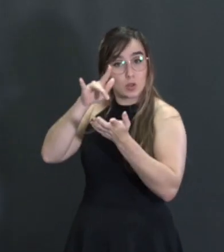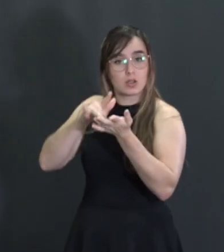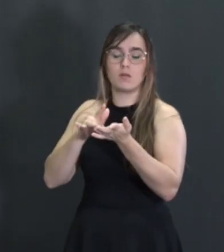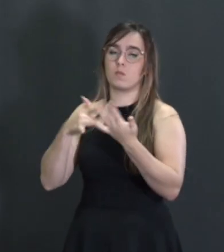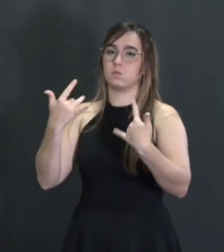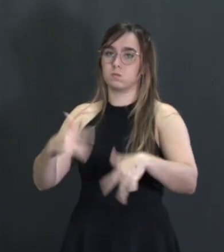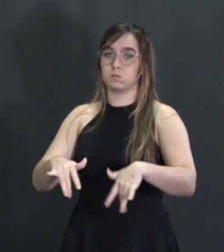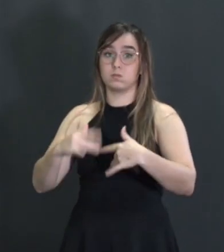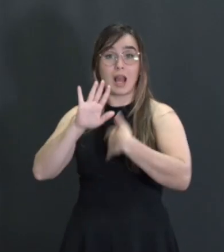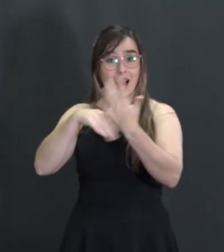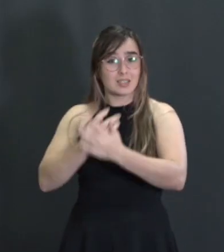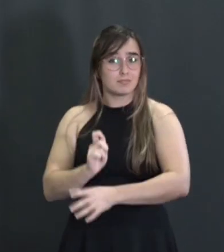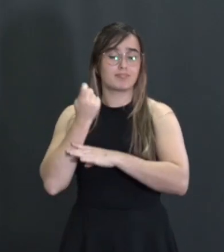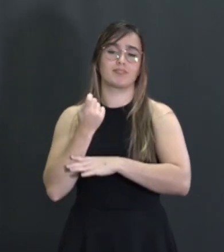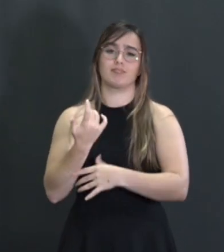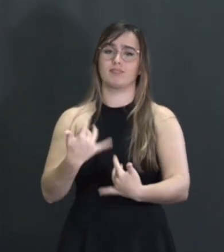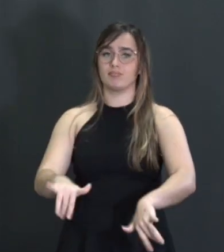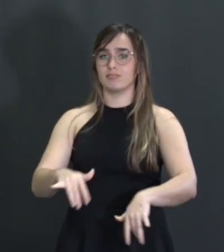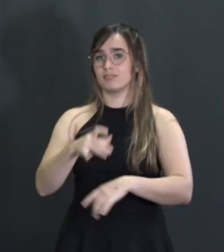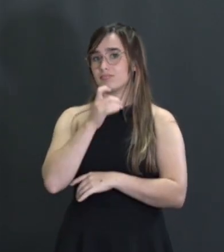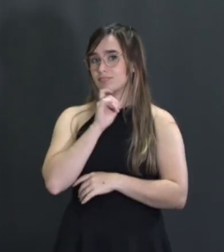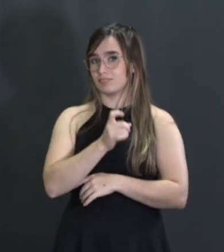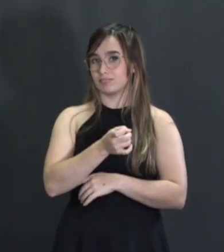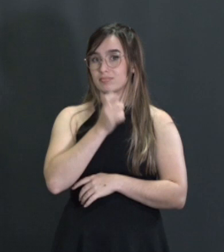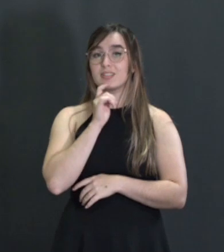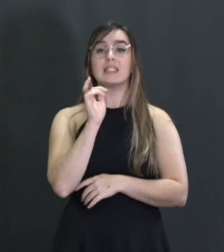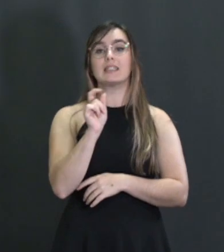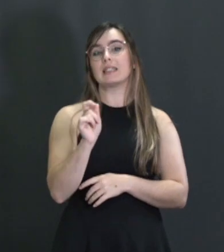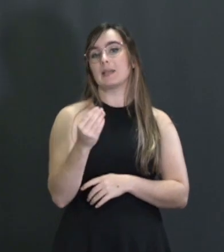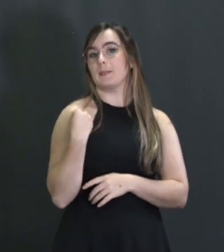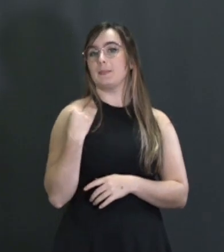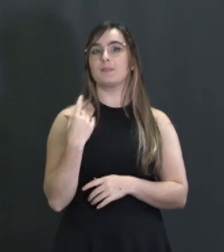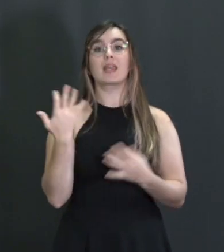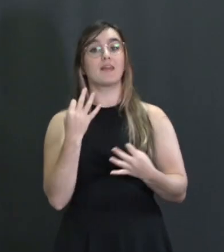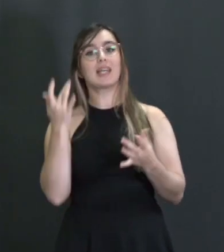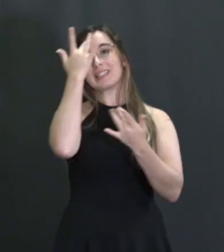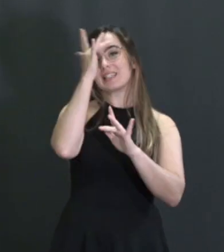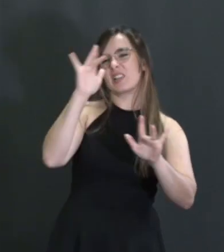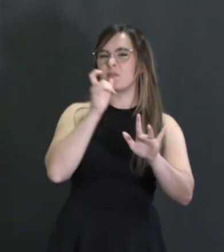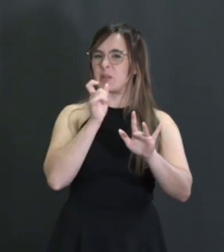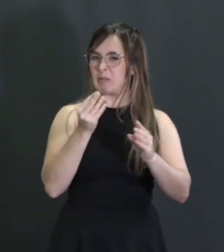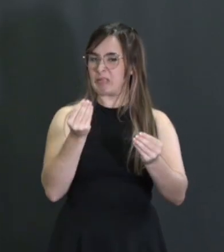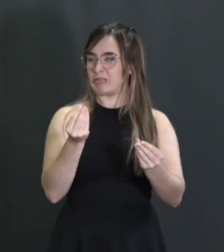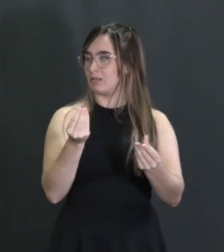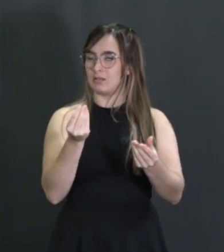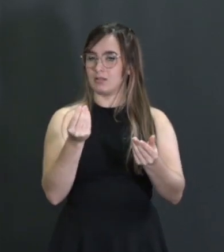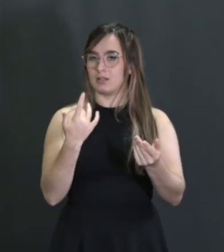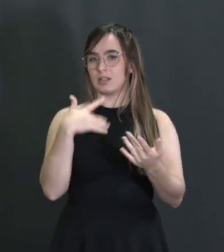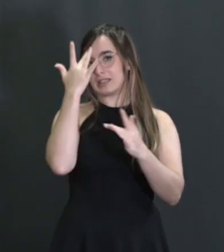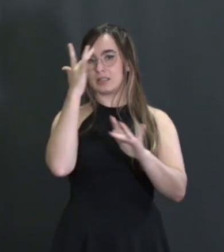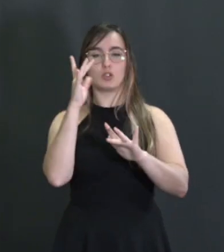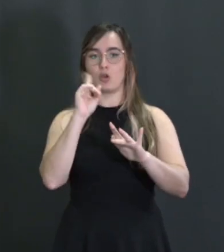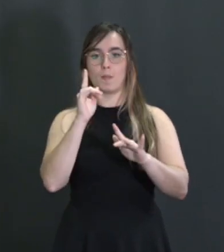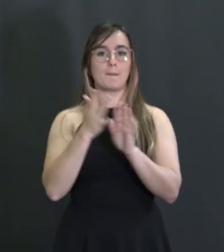encajar. Eso muchas veces me dicen, hay que hacer sensibilización, que no me gusta esa palabra nada, me gusta más la de toma de